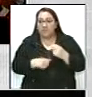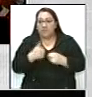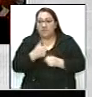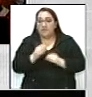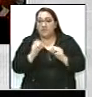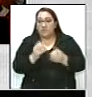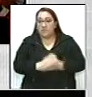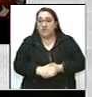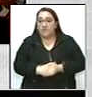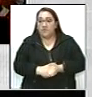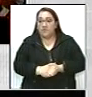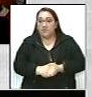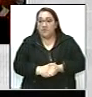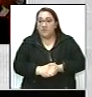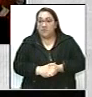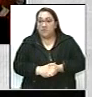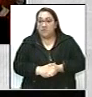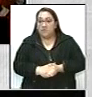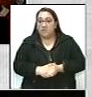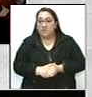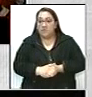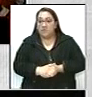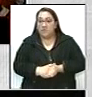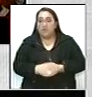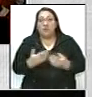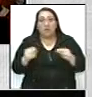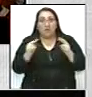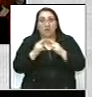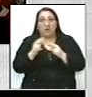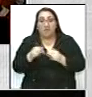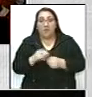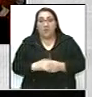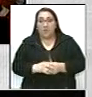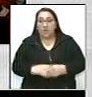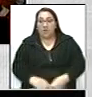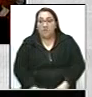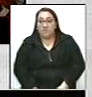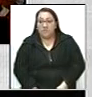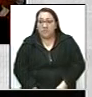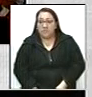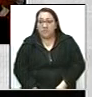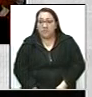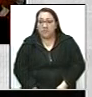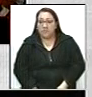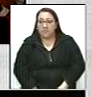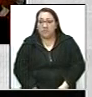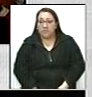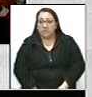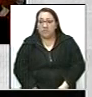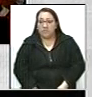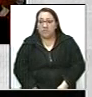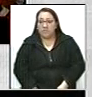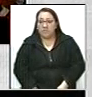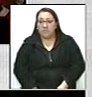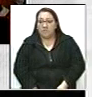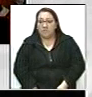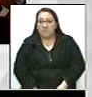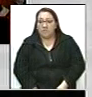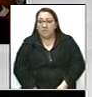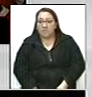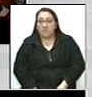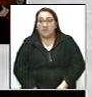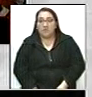del Congreso de la República. Ya se encuentran aquí en este recinto la presidenta de la